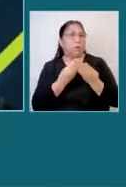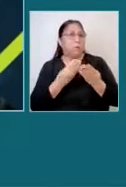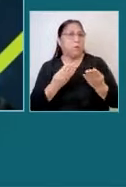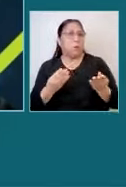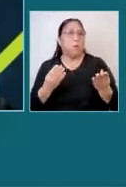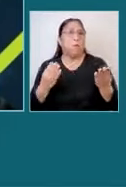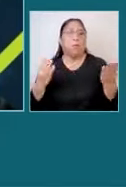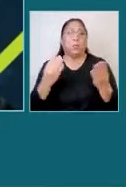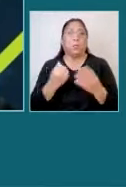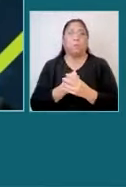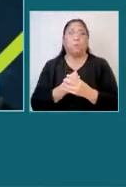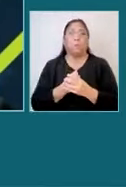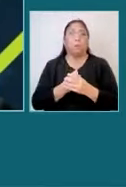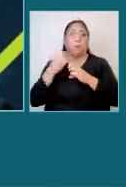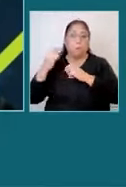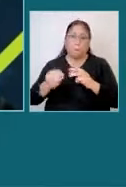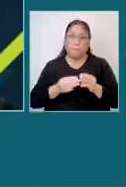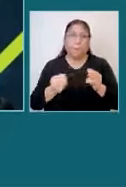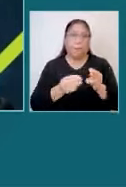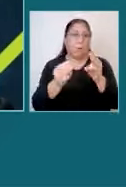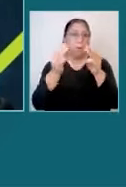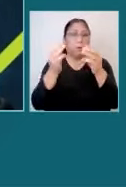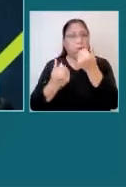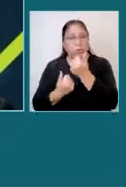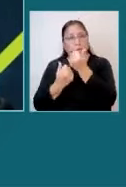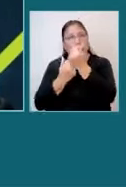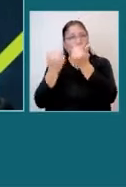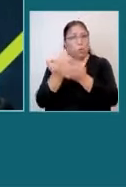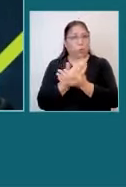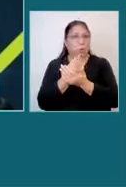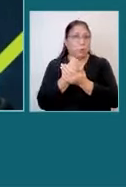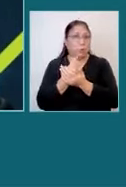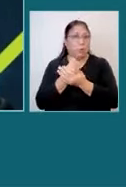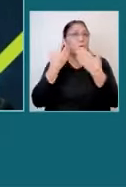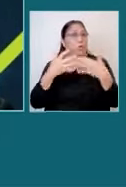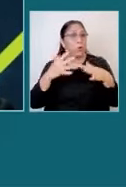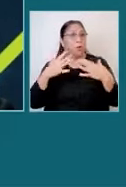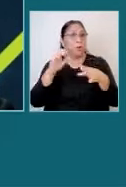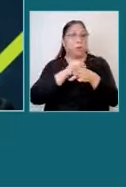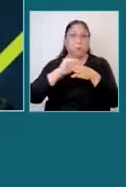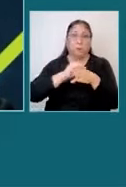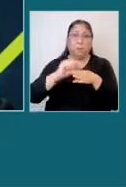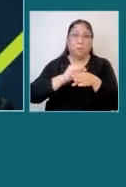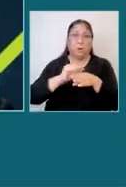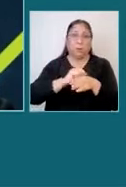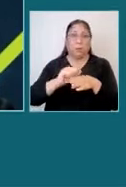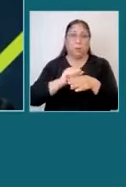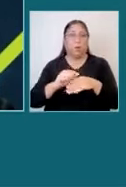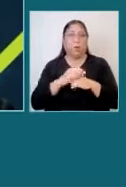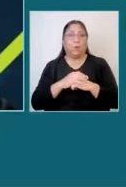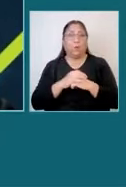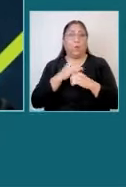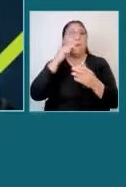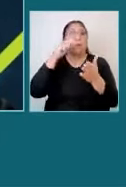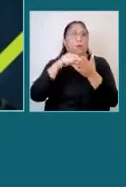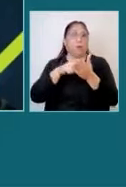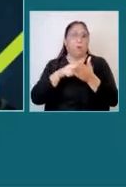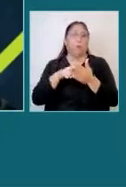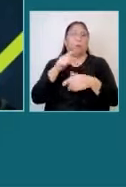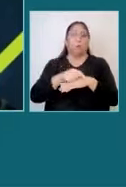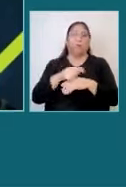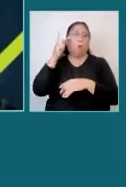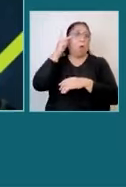herramientas, de mecanismos de apoyo financiero que ya se han ensayado desde esta nación